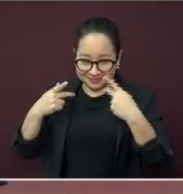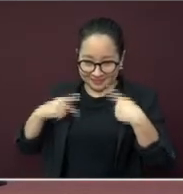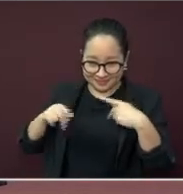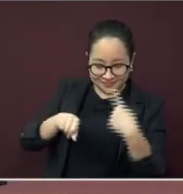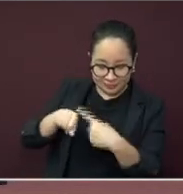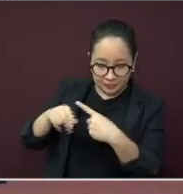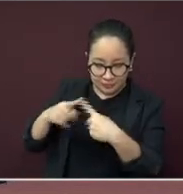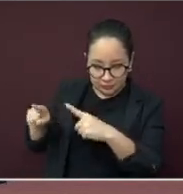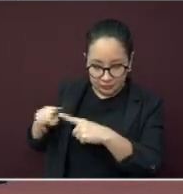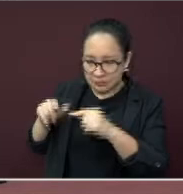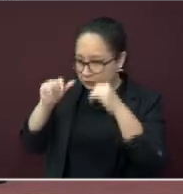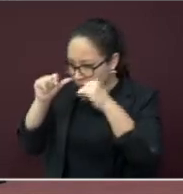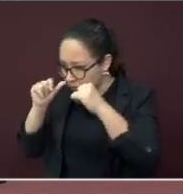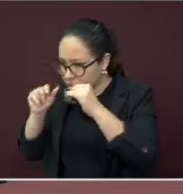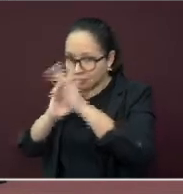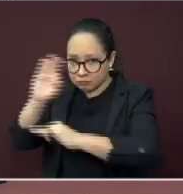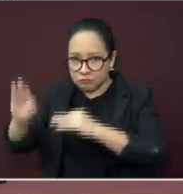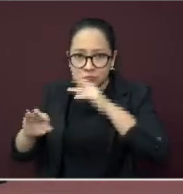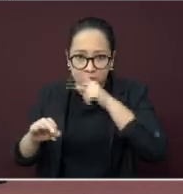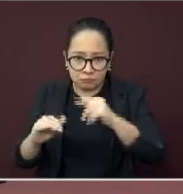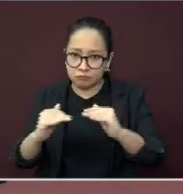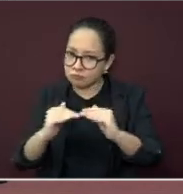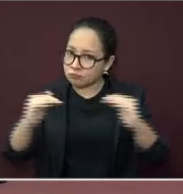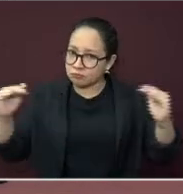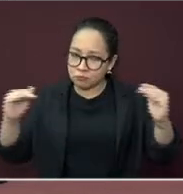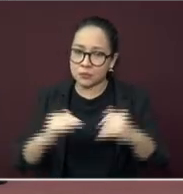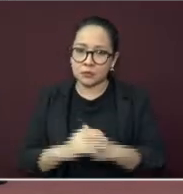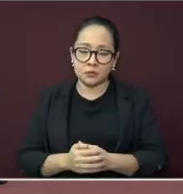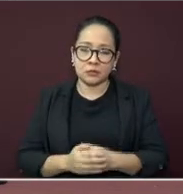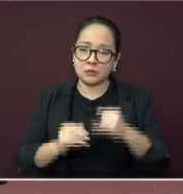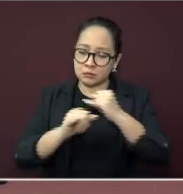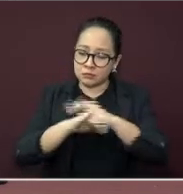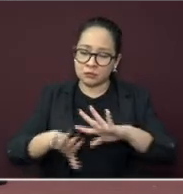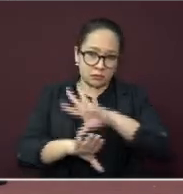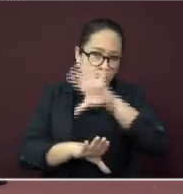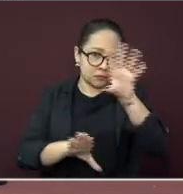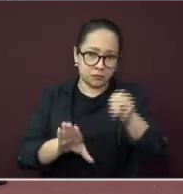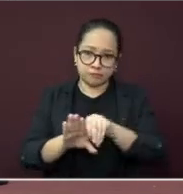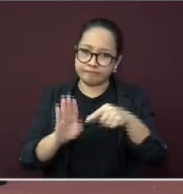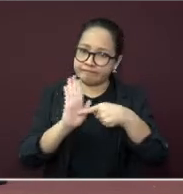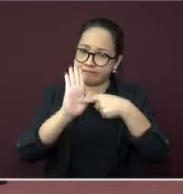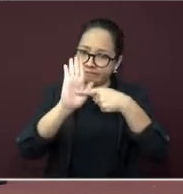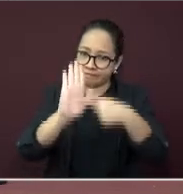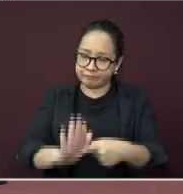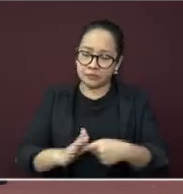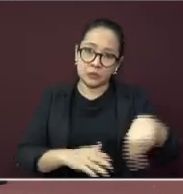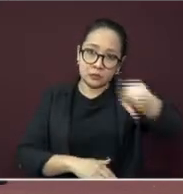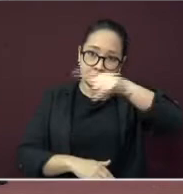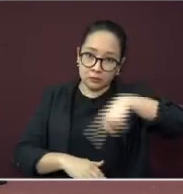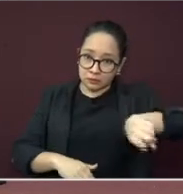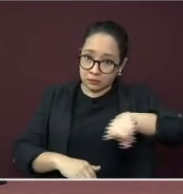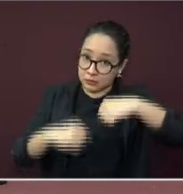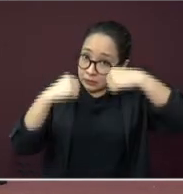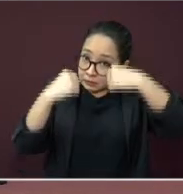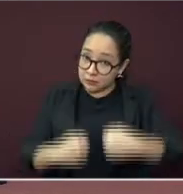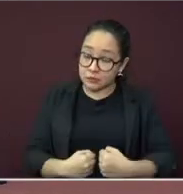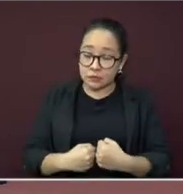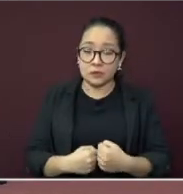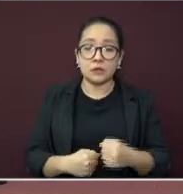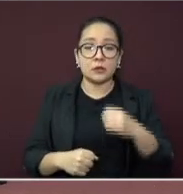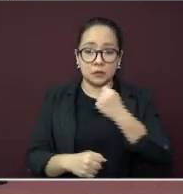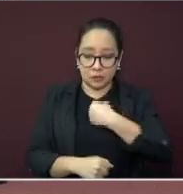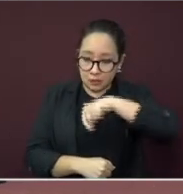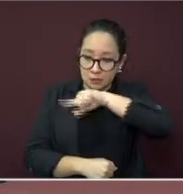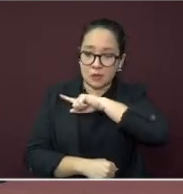resultados visibles y transparentes pueden estar seguros de que la atención médica está